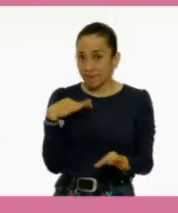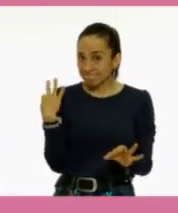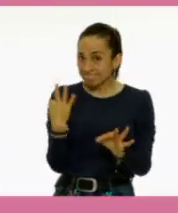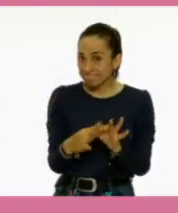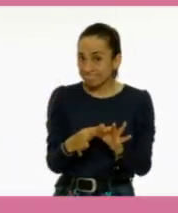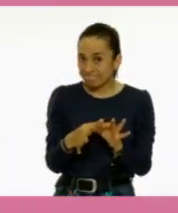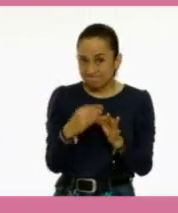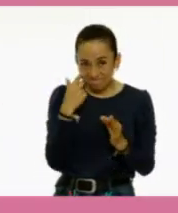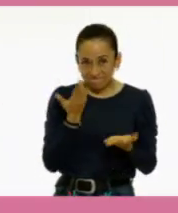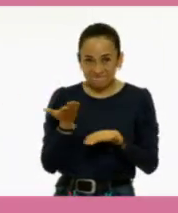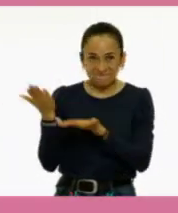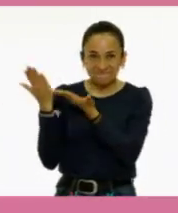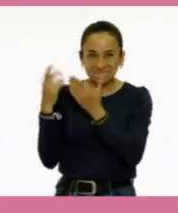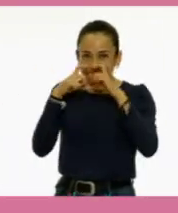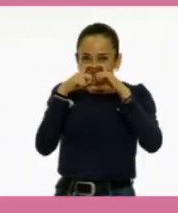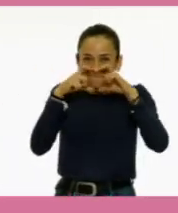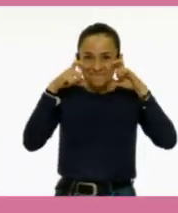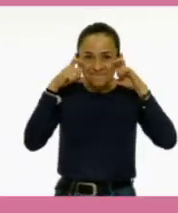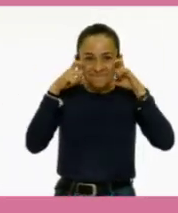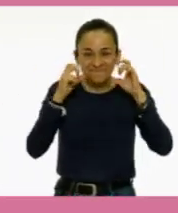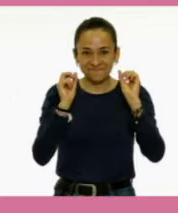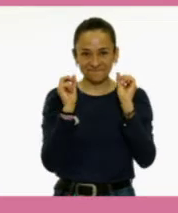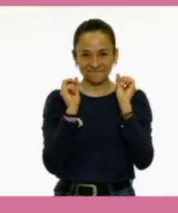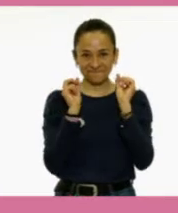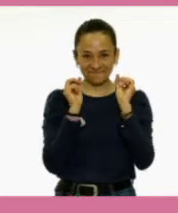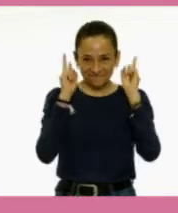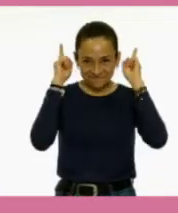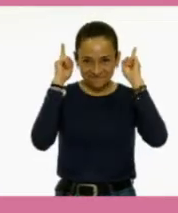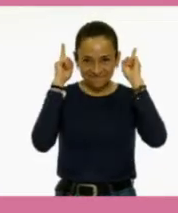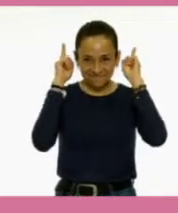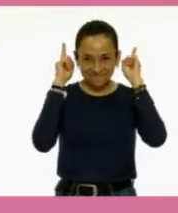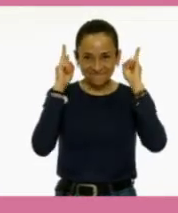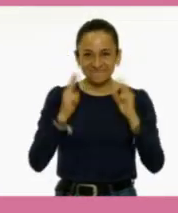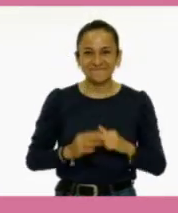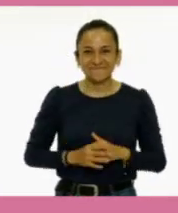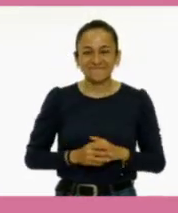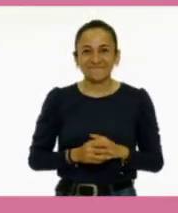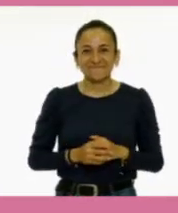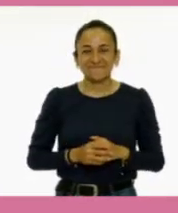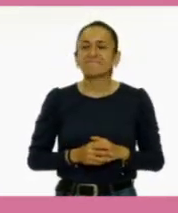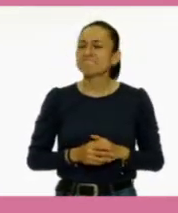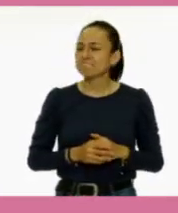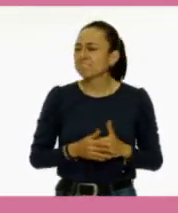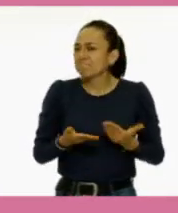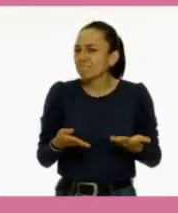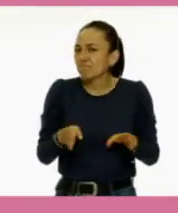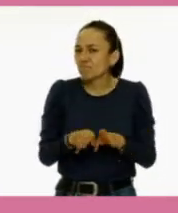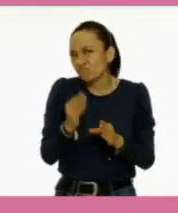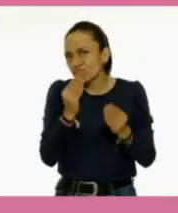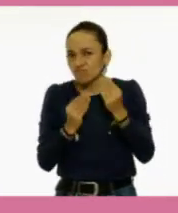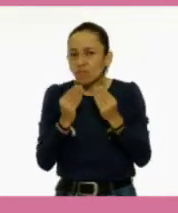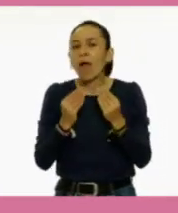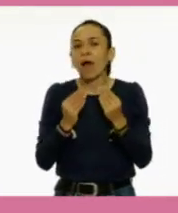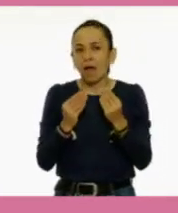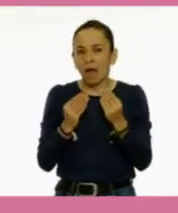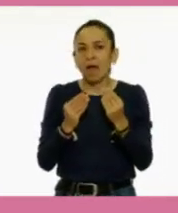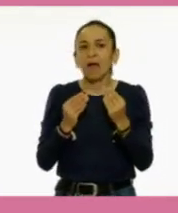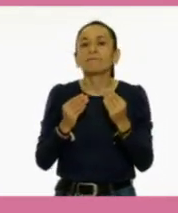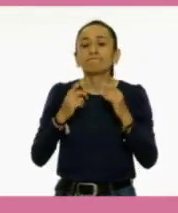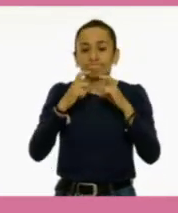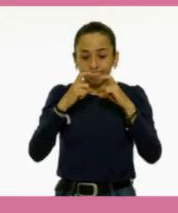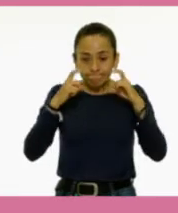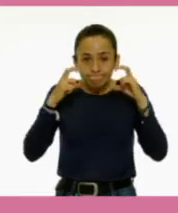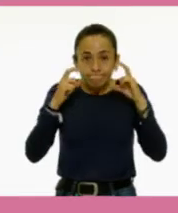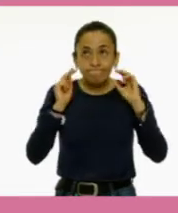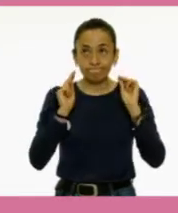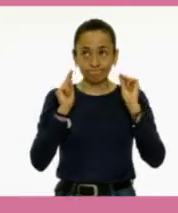¡Listo! Ya tienes un cubrebocas con 2 pares de cuerdas. Para colocártelo, deberás amarrar las cuerdas sobre